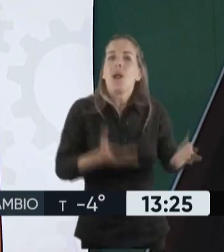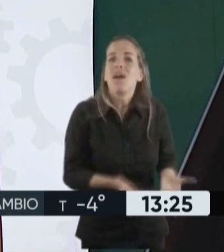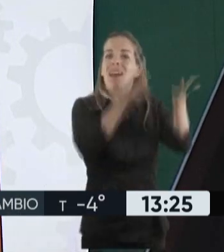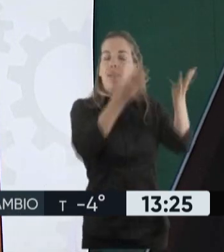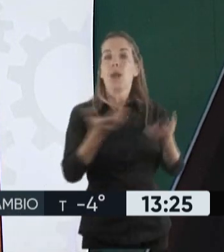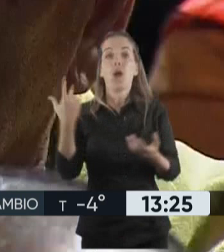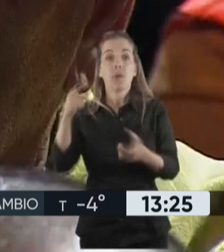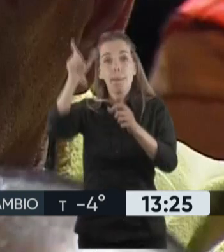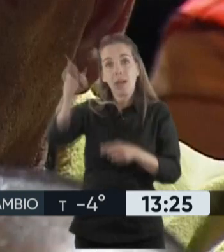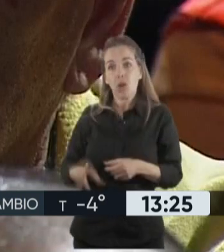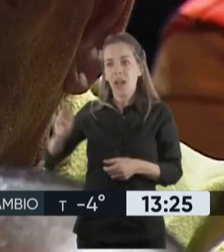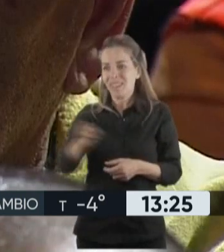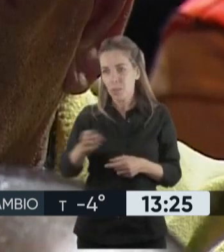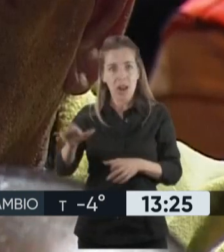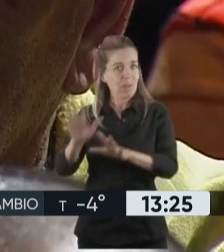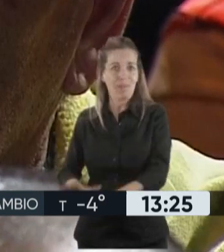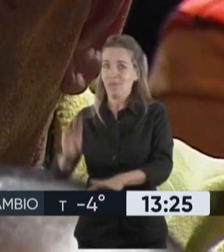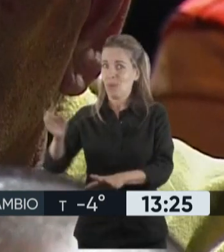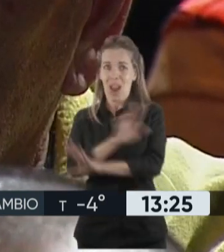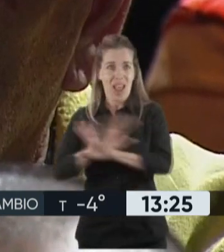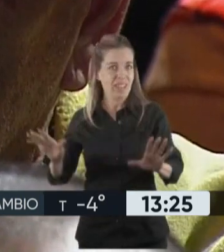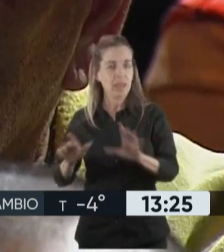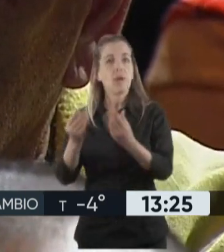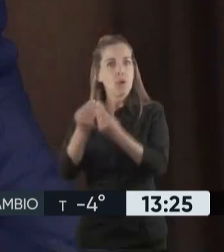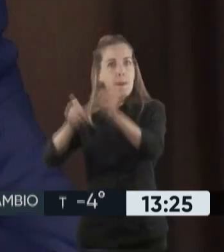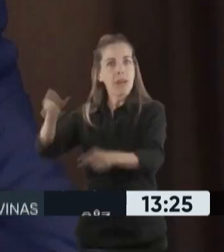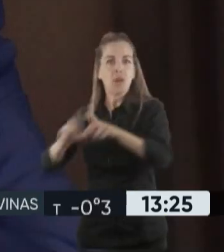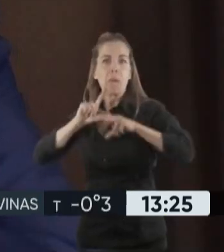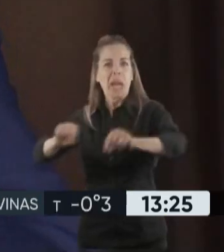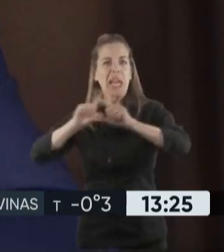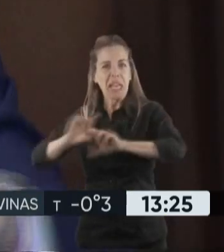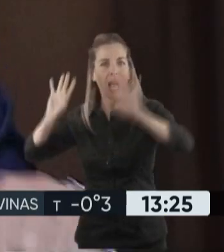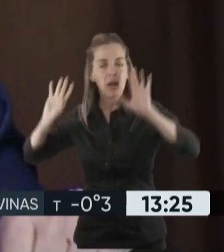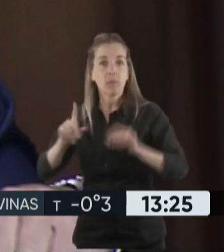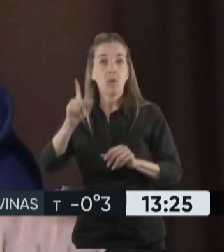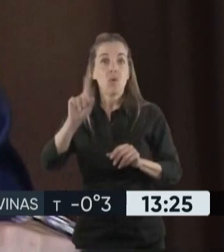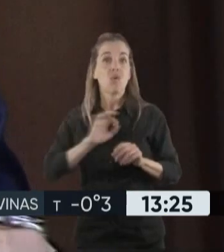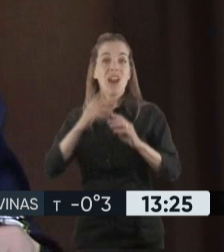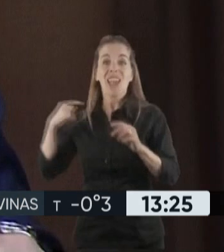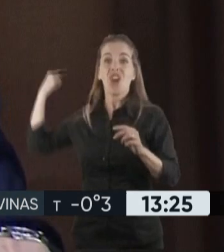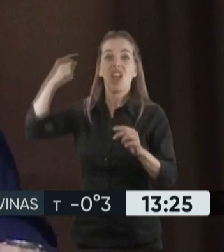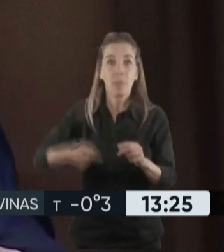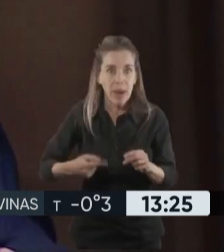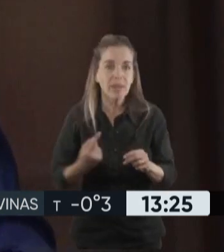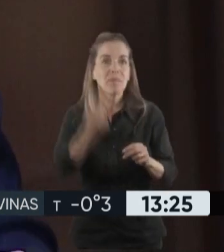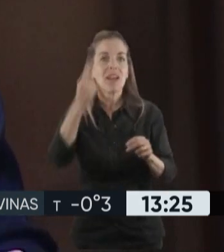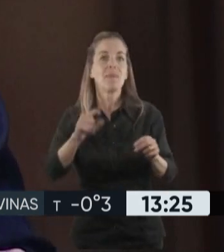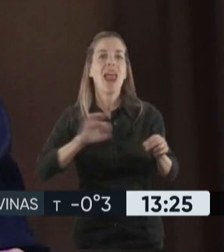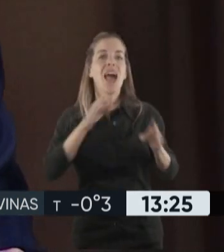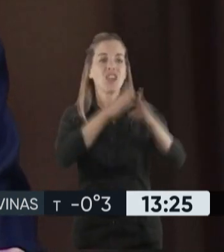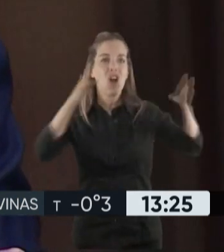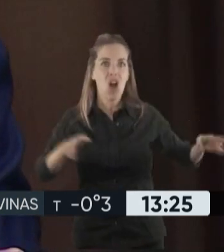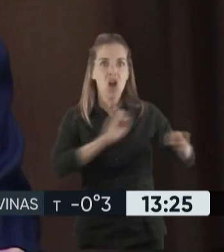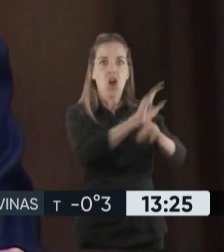nunca. Me criticaron mucho por esa frase. Pero el año siguiente, el año de la pandemia, primer año,